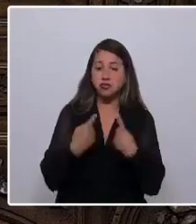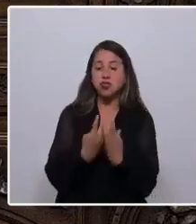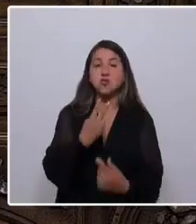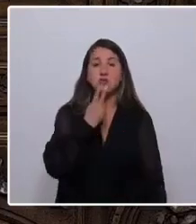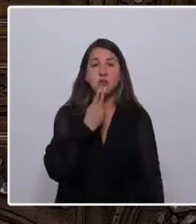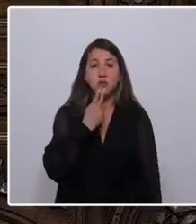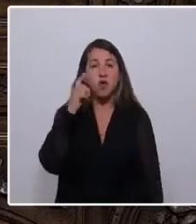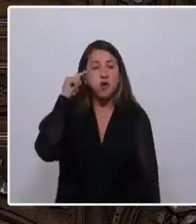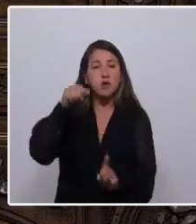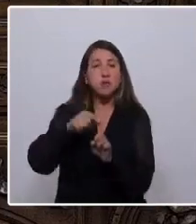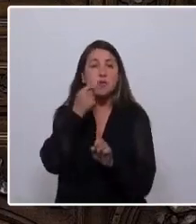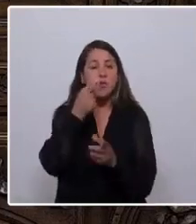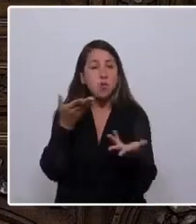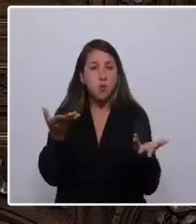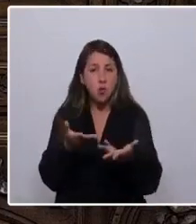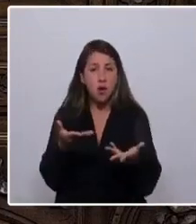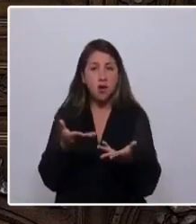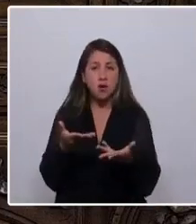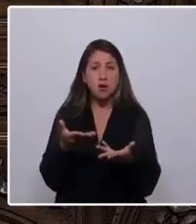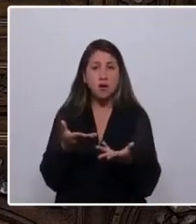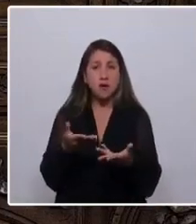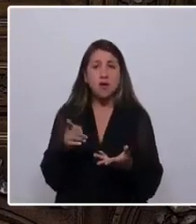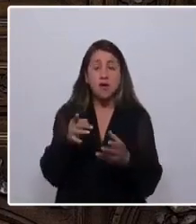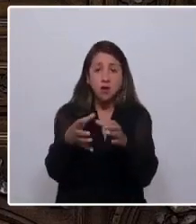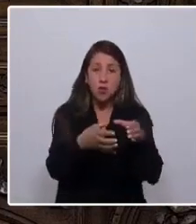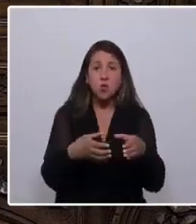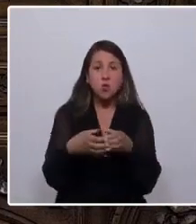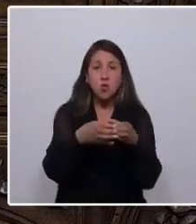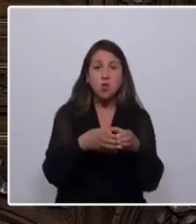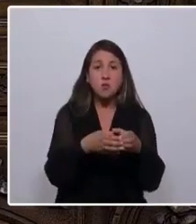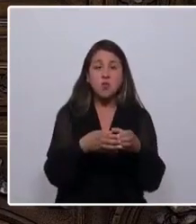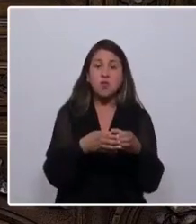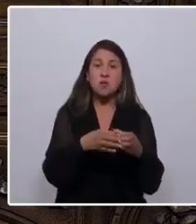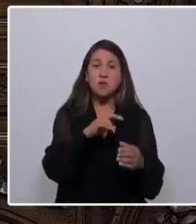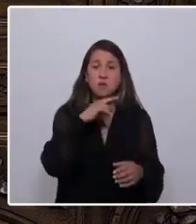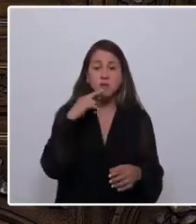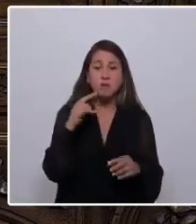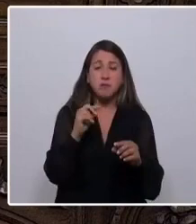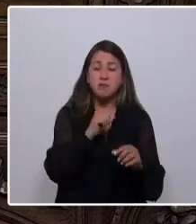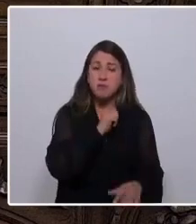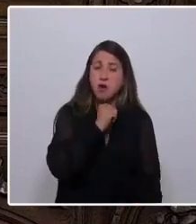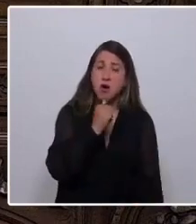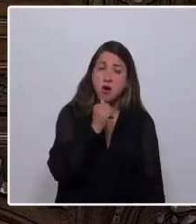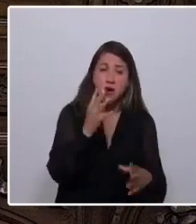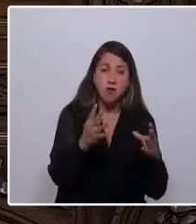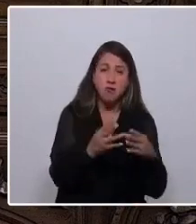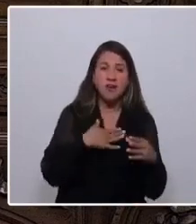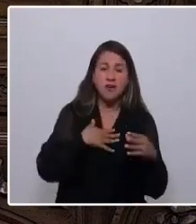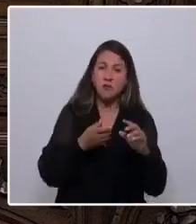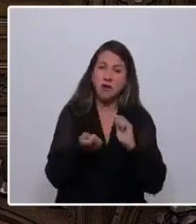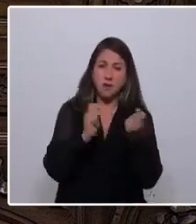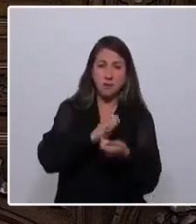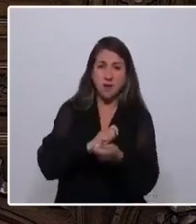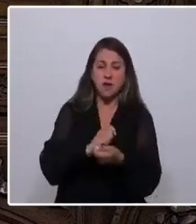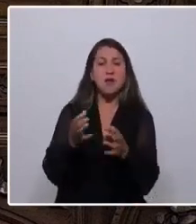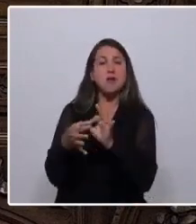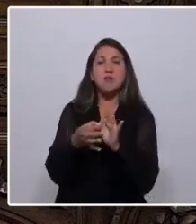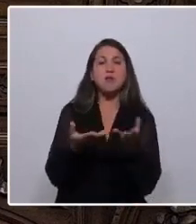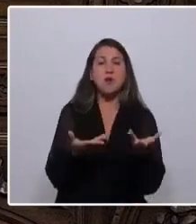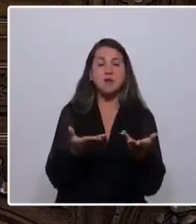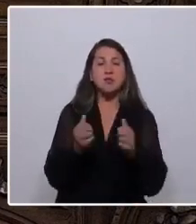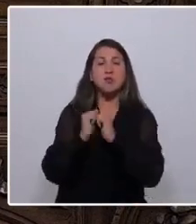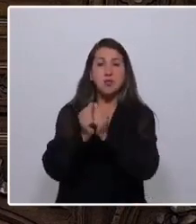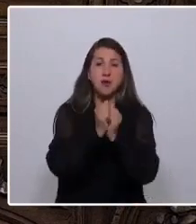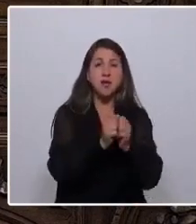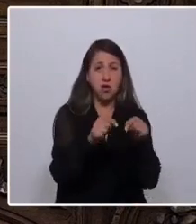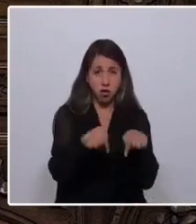nuestro objetivo es dejar de ser ese colectivo más precarizado y empobrecido de la sociedad. Por eso, compañeras,